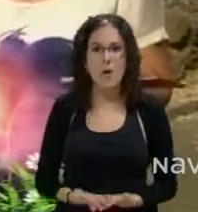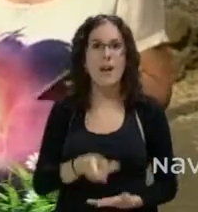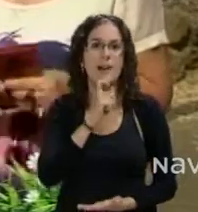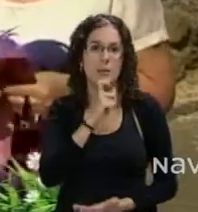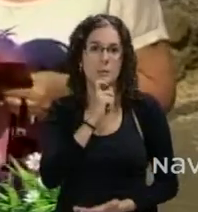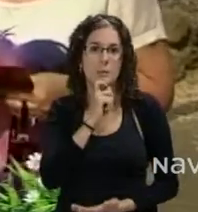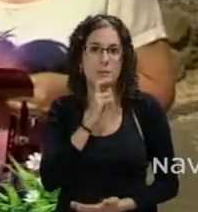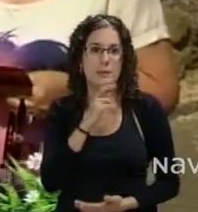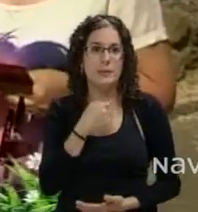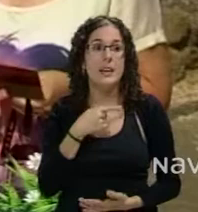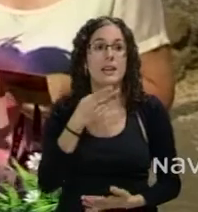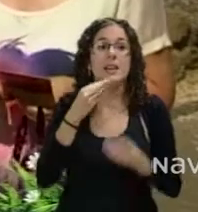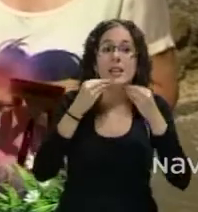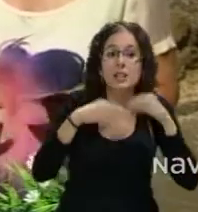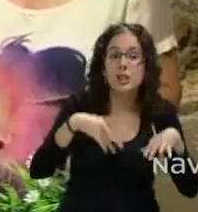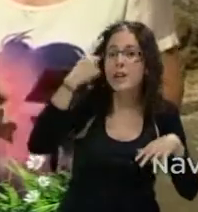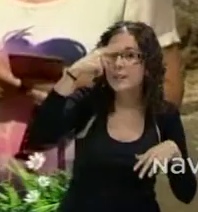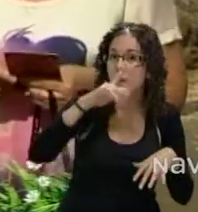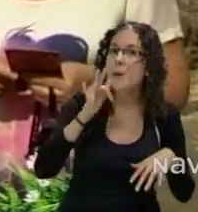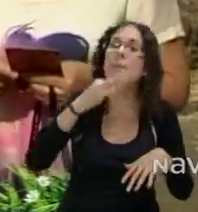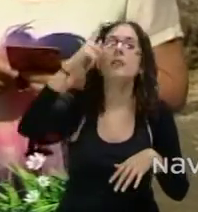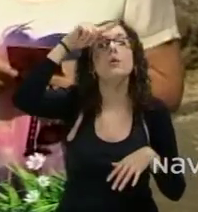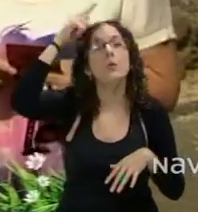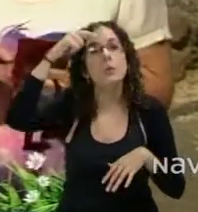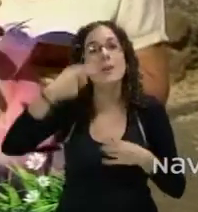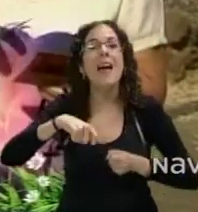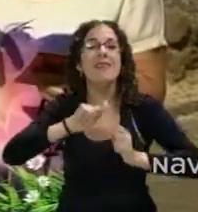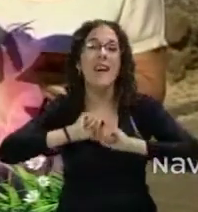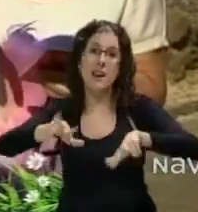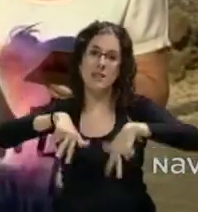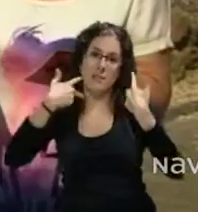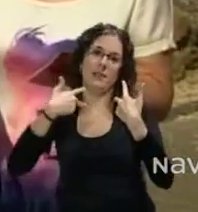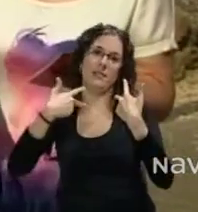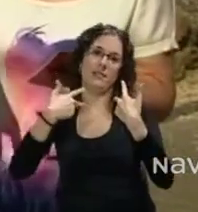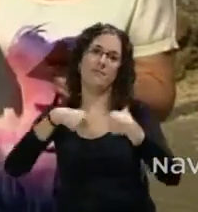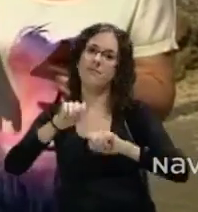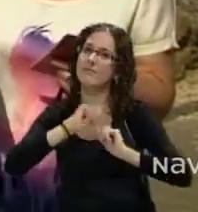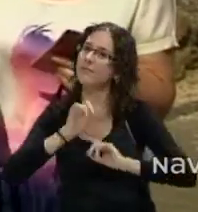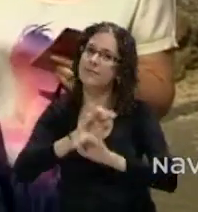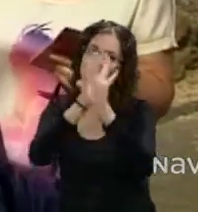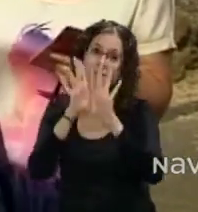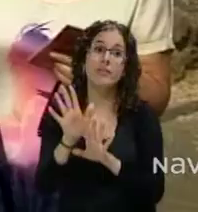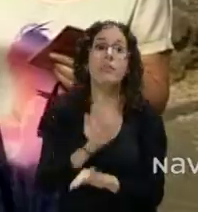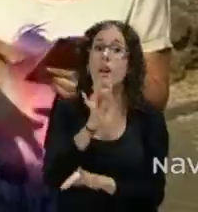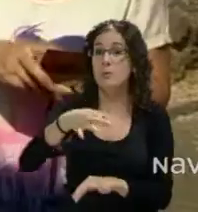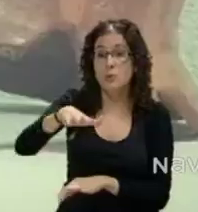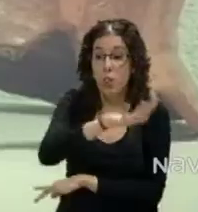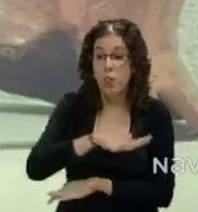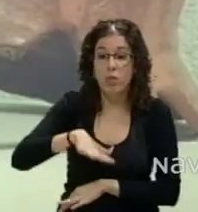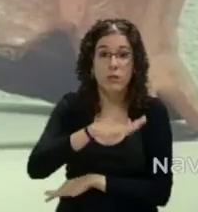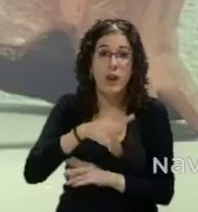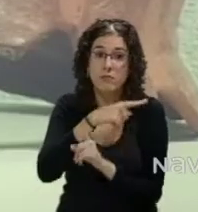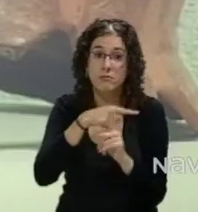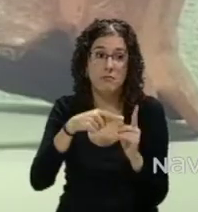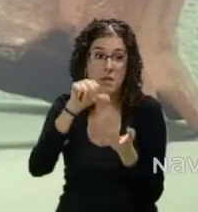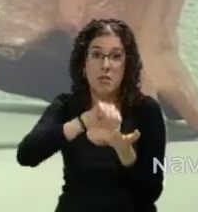libre. Después es un patrimonio de todos nosotros. Además está en una zona céntrica de Navarra, muy cómoda para visitar. Tenemos una